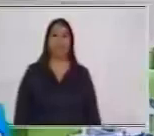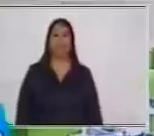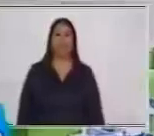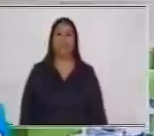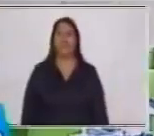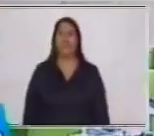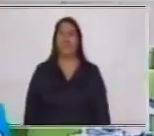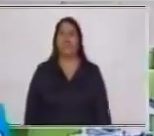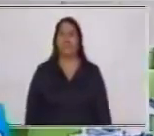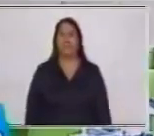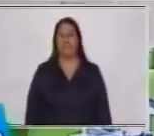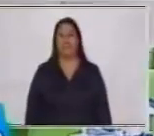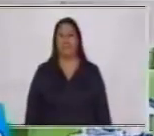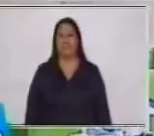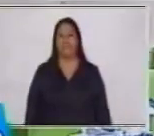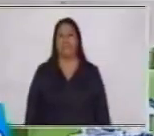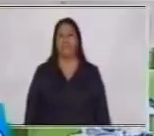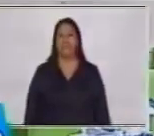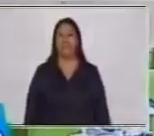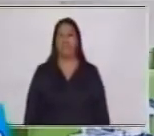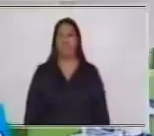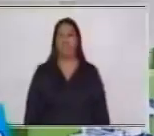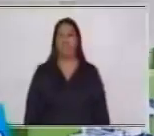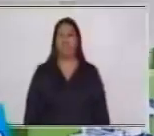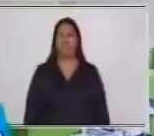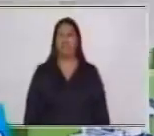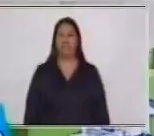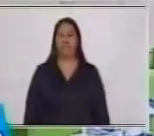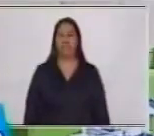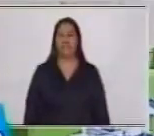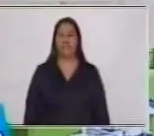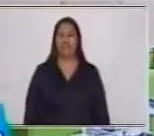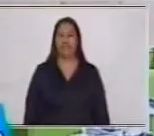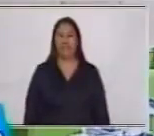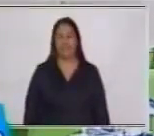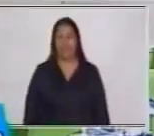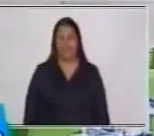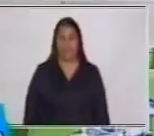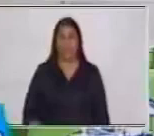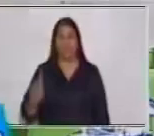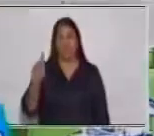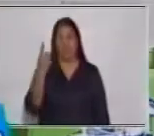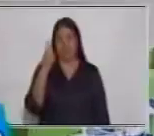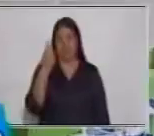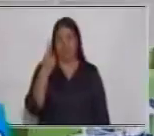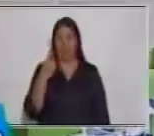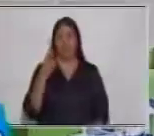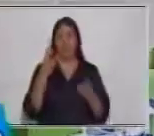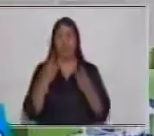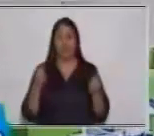Bueno, nosotros vamos con el primer caso, resolver.